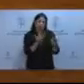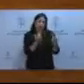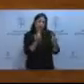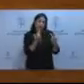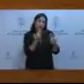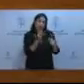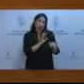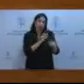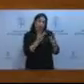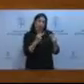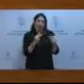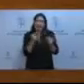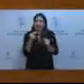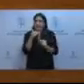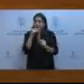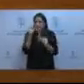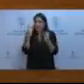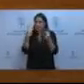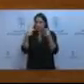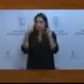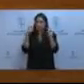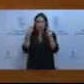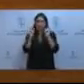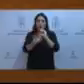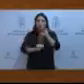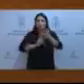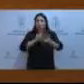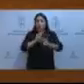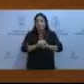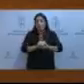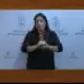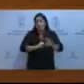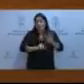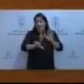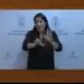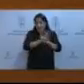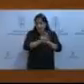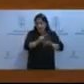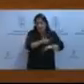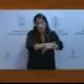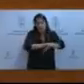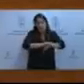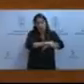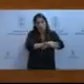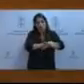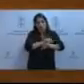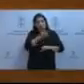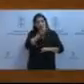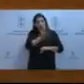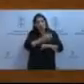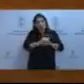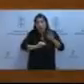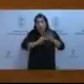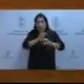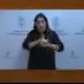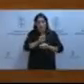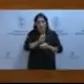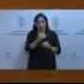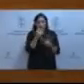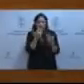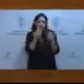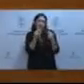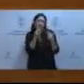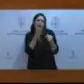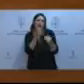señor presidente, un lamentable incumplimiento de la ley por parte del Gobierno socialista. Para finalizar, y a modo de ejemplo,